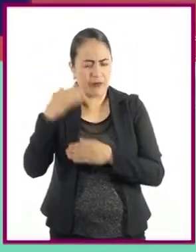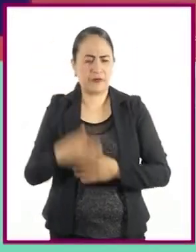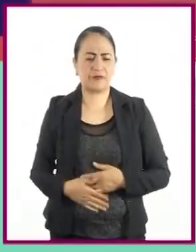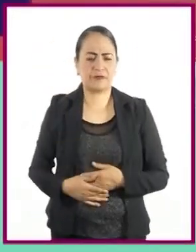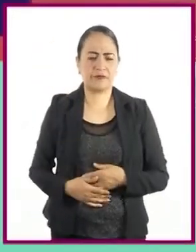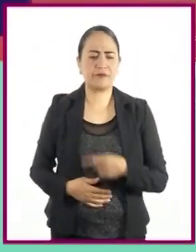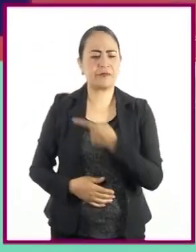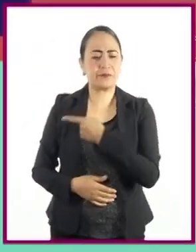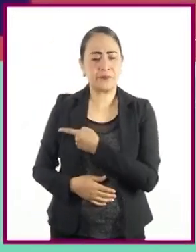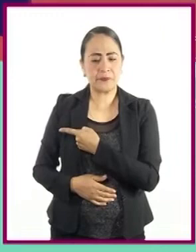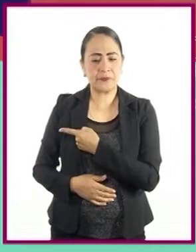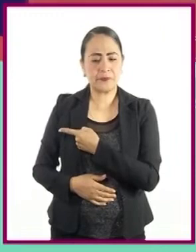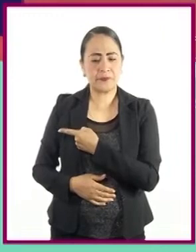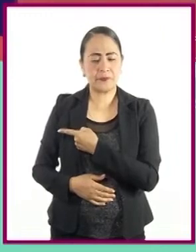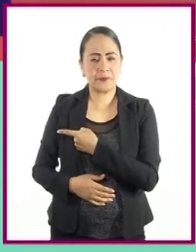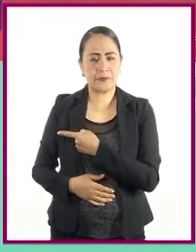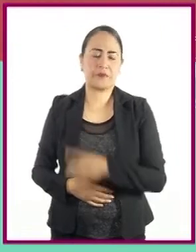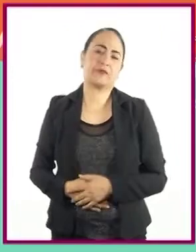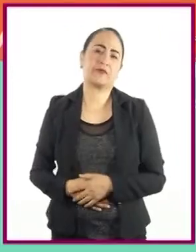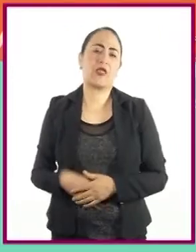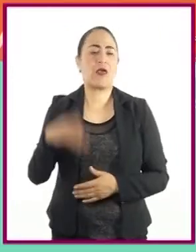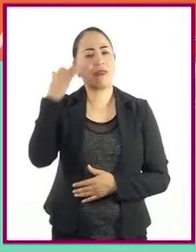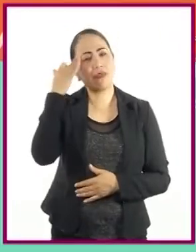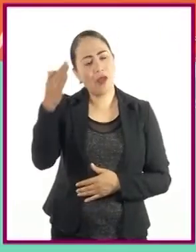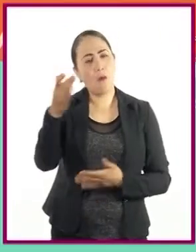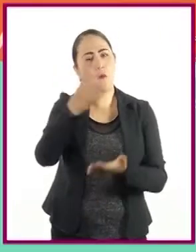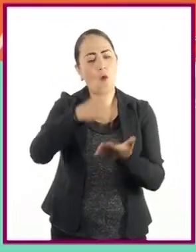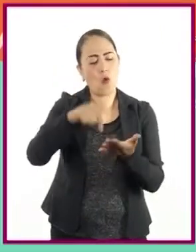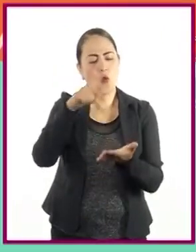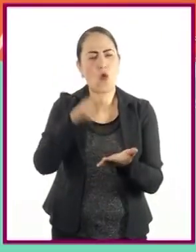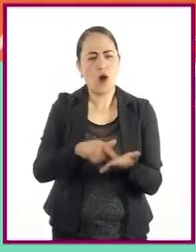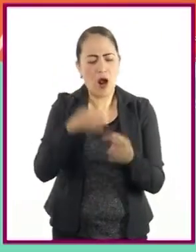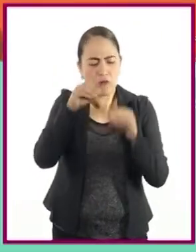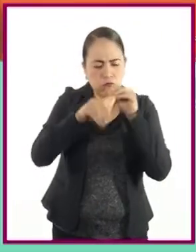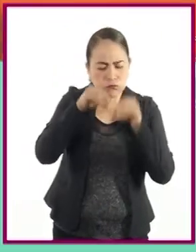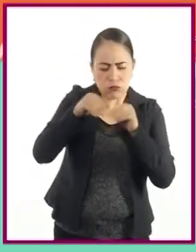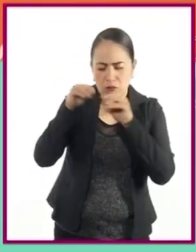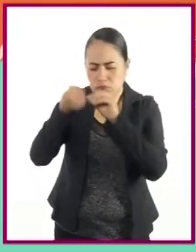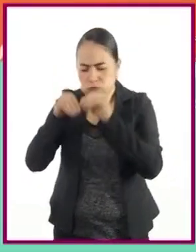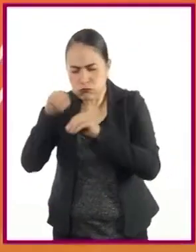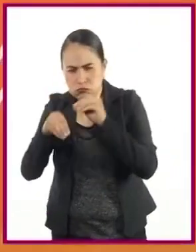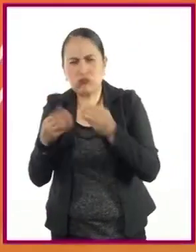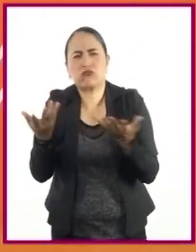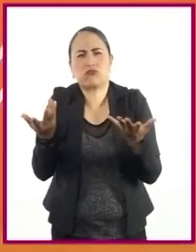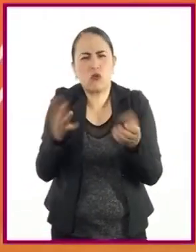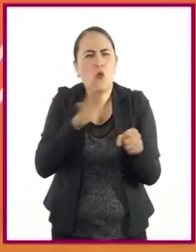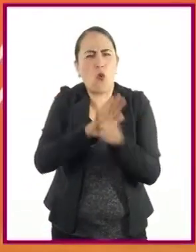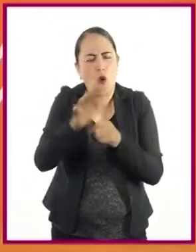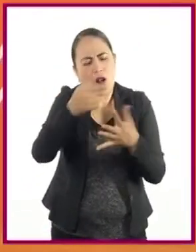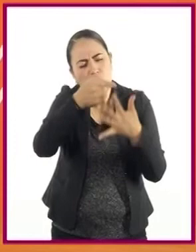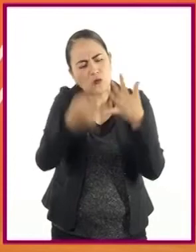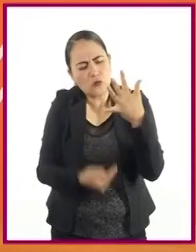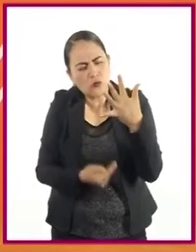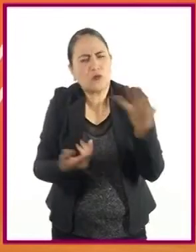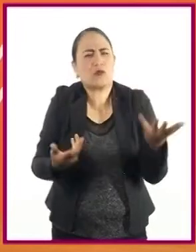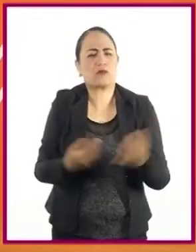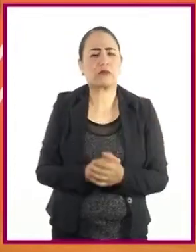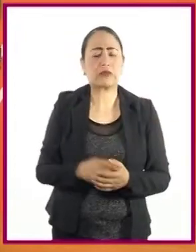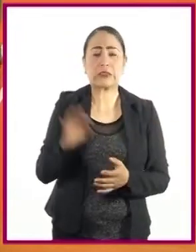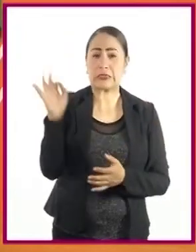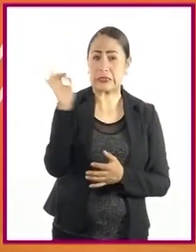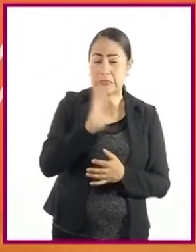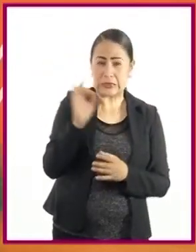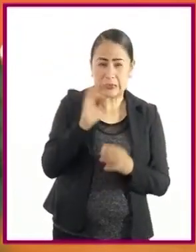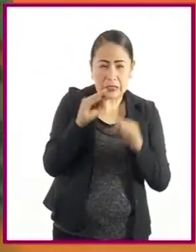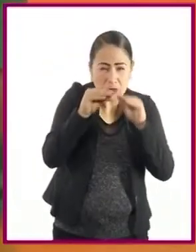crear con el manejo del tiempo y del espacio? Bueno, seguramente en la historia ha de haber